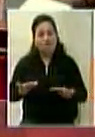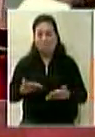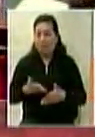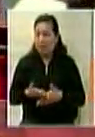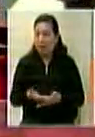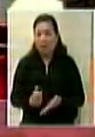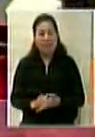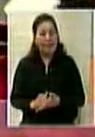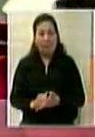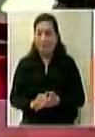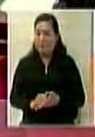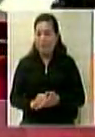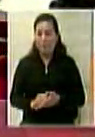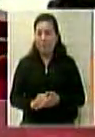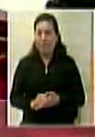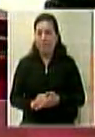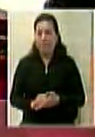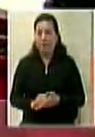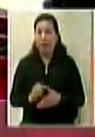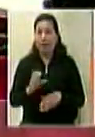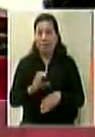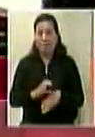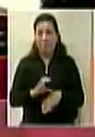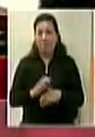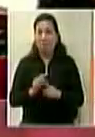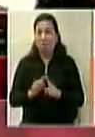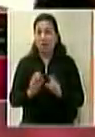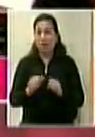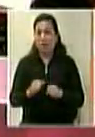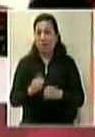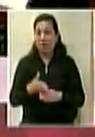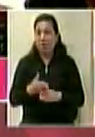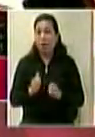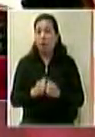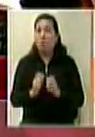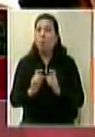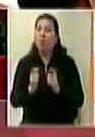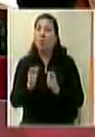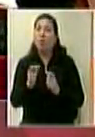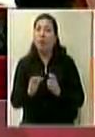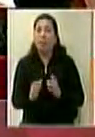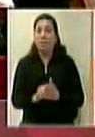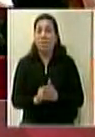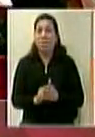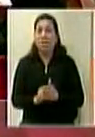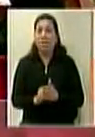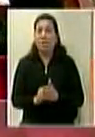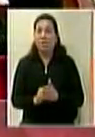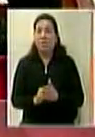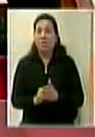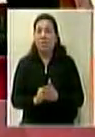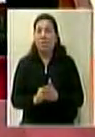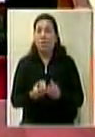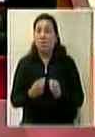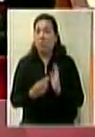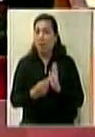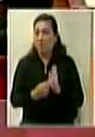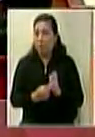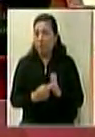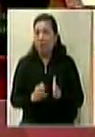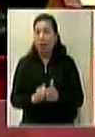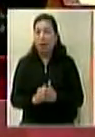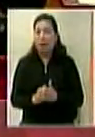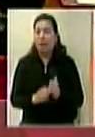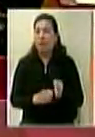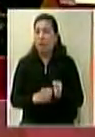llegar a la capital, pero vamos a asistir como congresistas en nuestra, como representantes